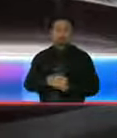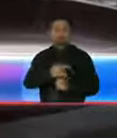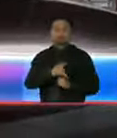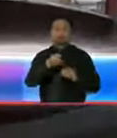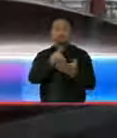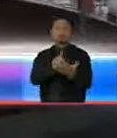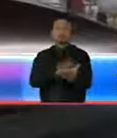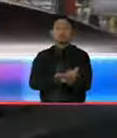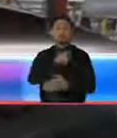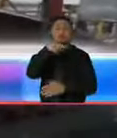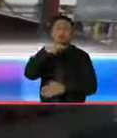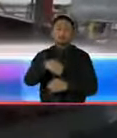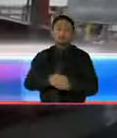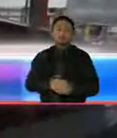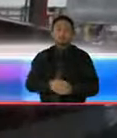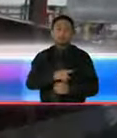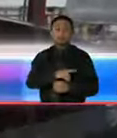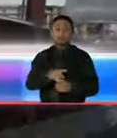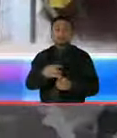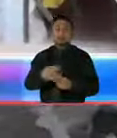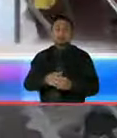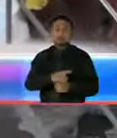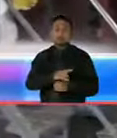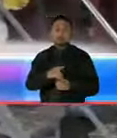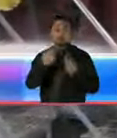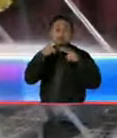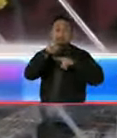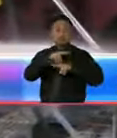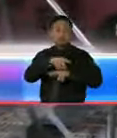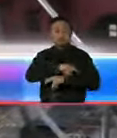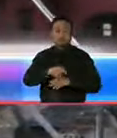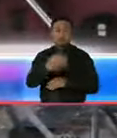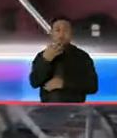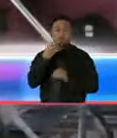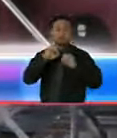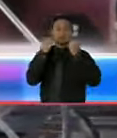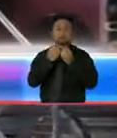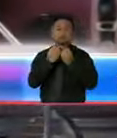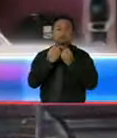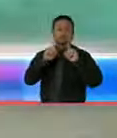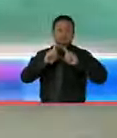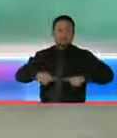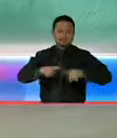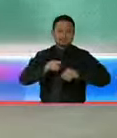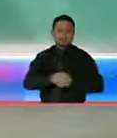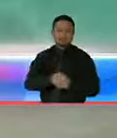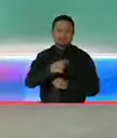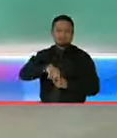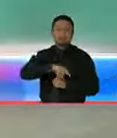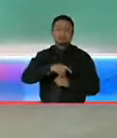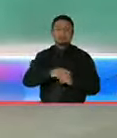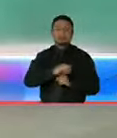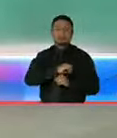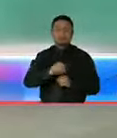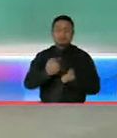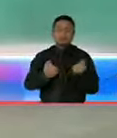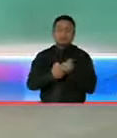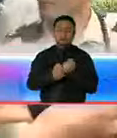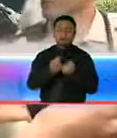proyecto que a lo largo del mismo ha contado con la supervisión de 4 organismos multilaterales, quienes además financian